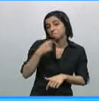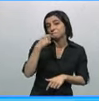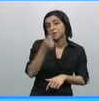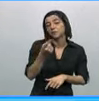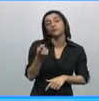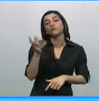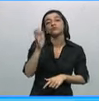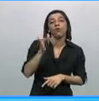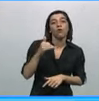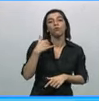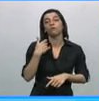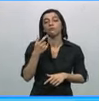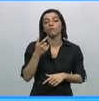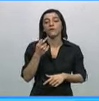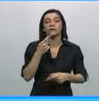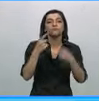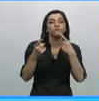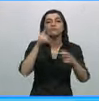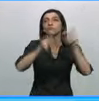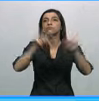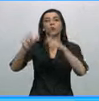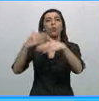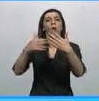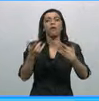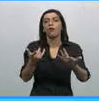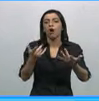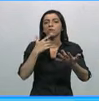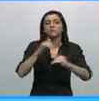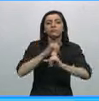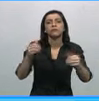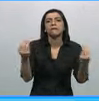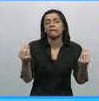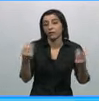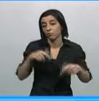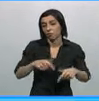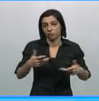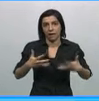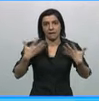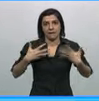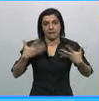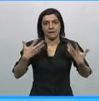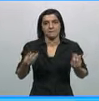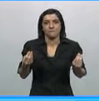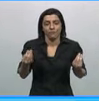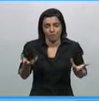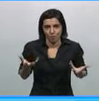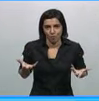para inyectar en lo anímico a los jugadores y que lleguen de la mejor manera a fin de año o en estas finales que quedan?